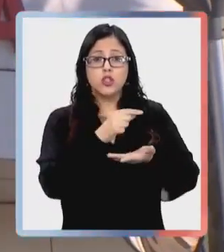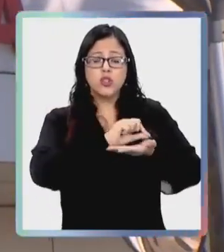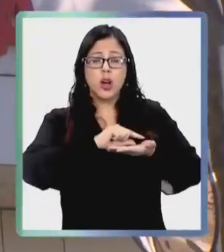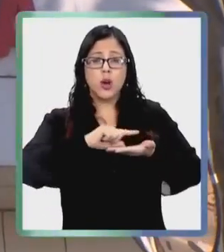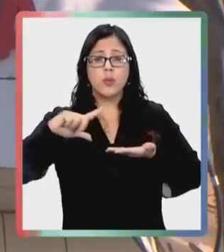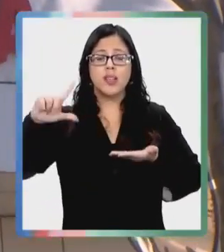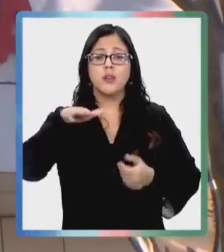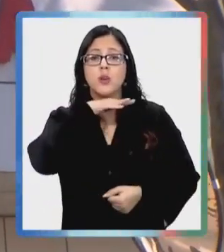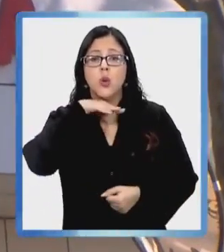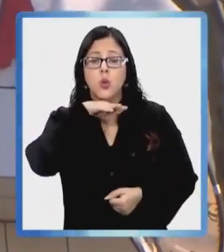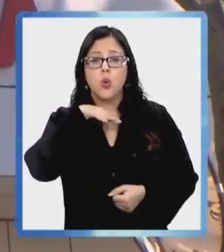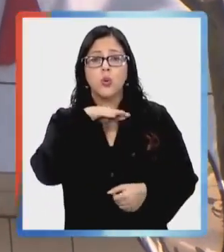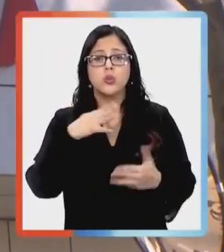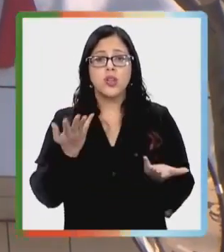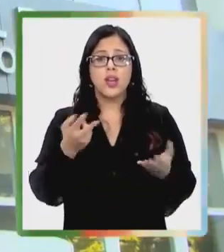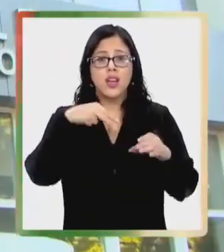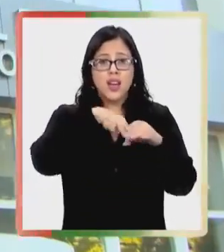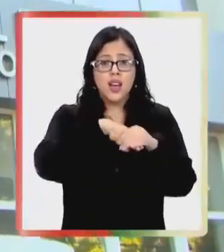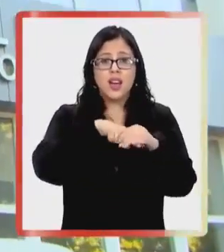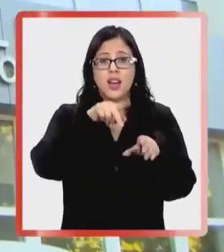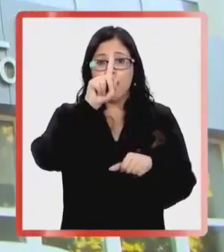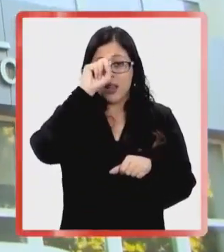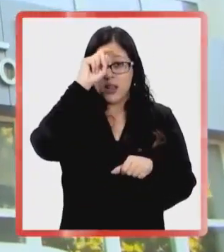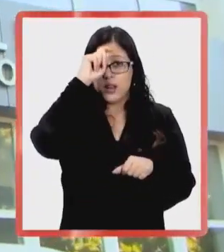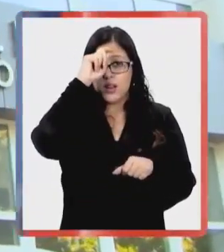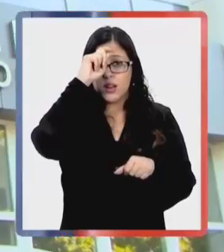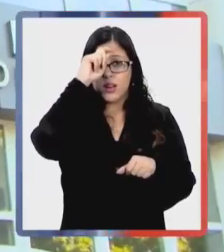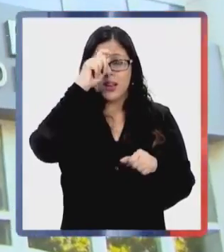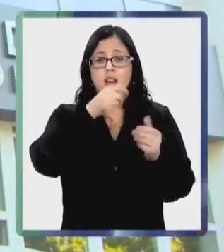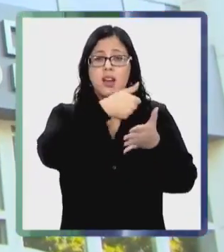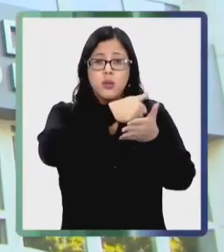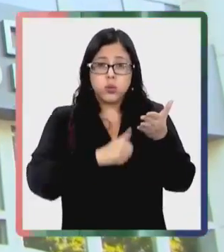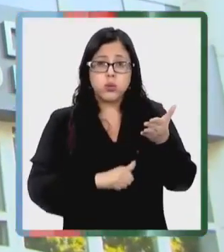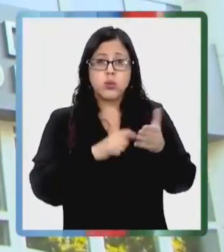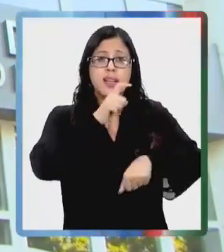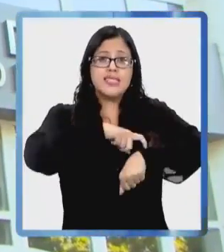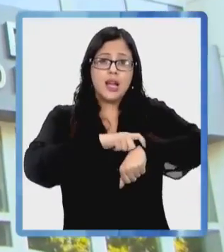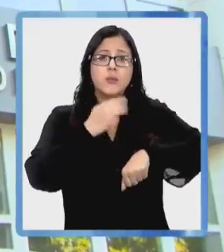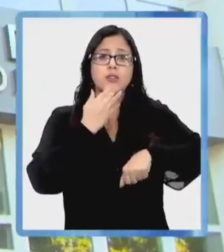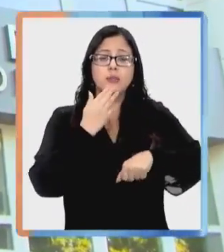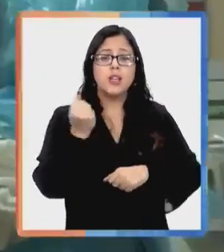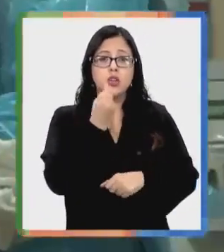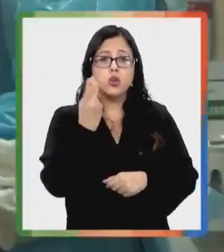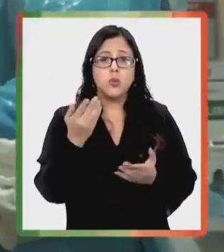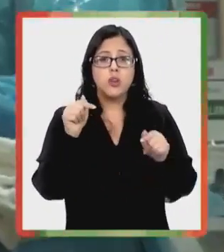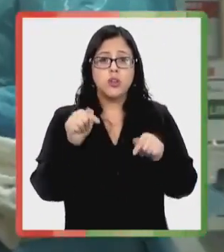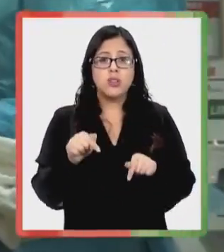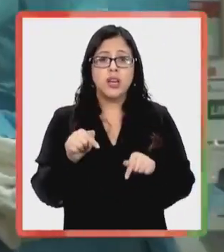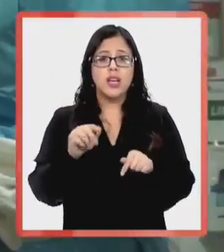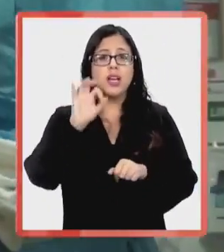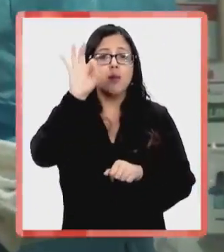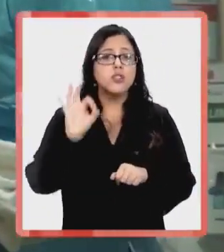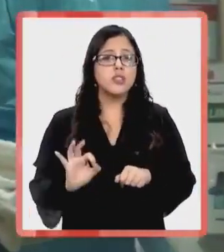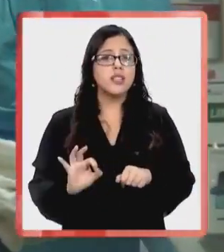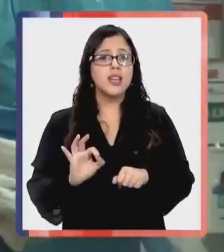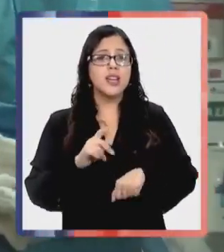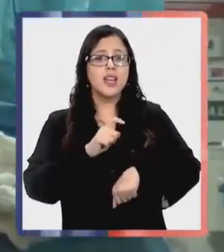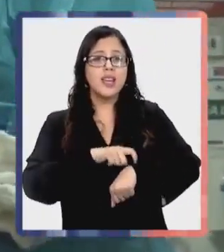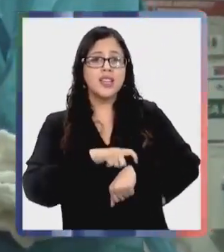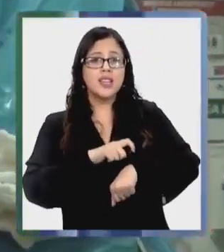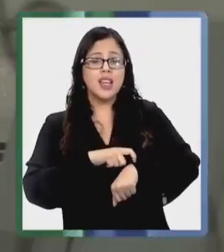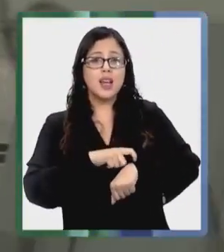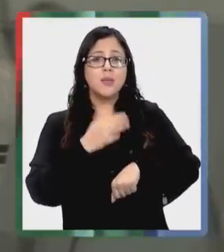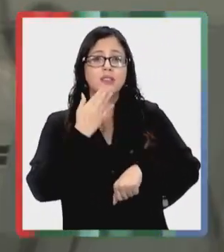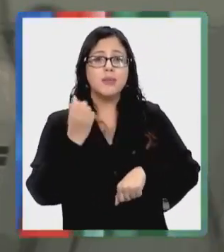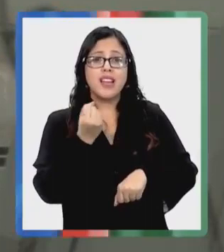aumenta el uso de los pabellones en tiempo y en cantidad, o sea, en porcentaje de tiempo y también en cantidad de